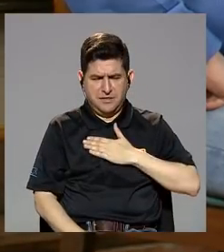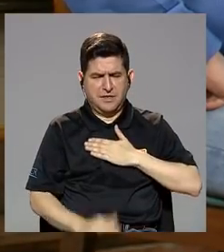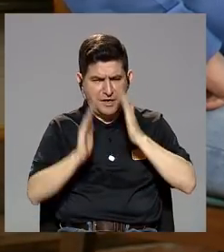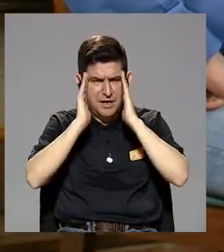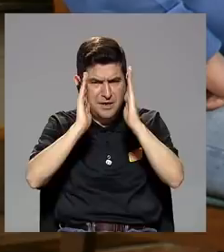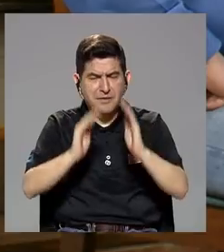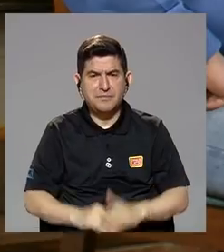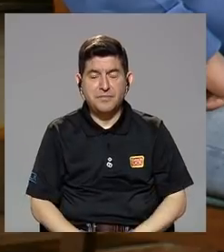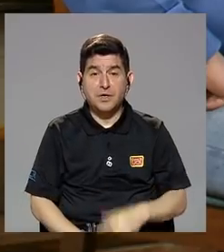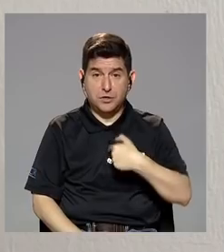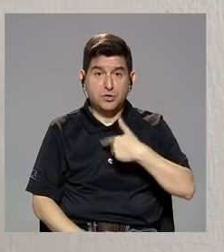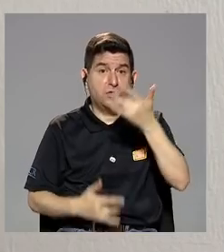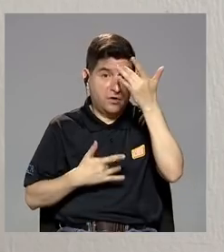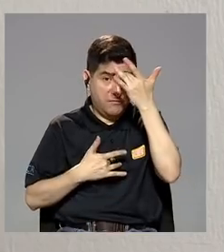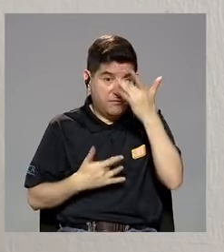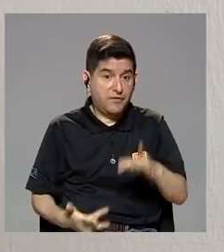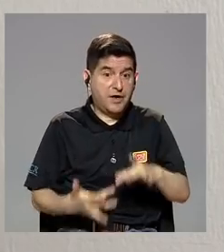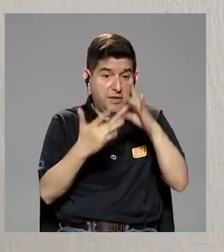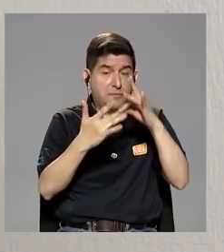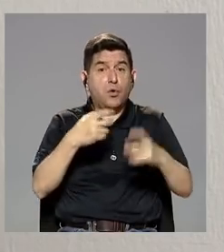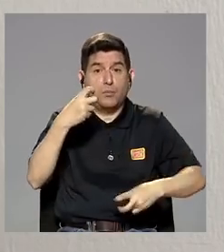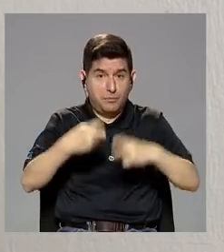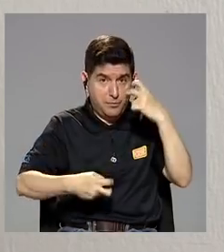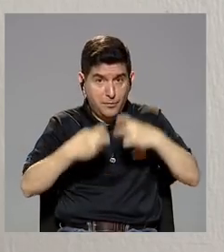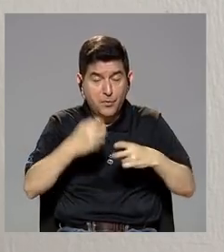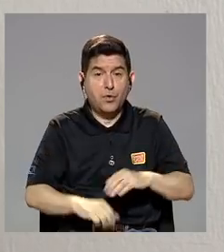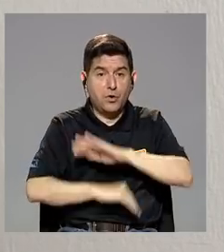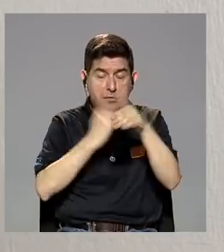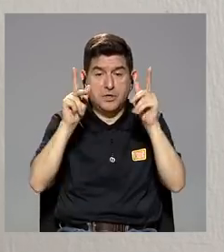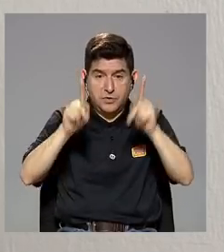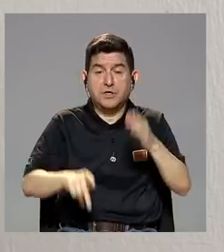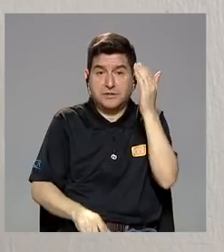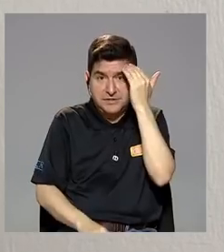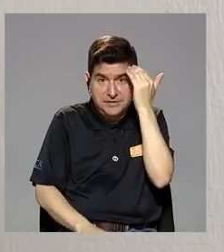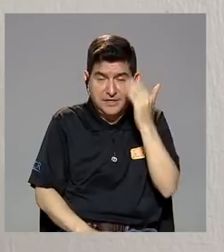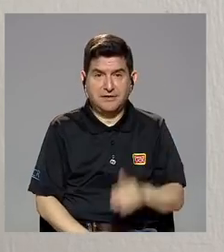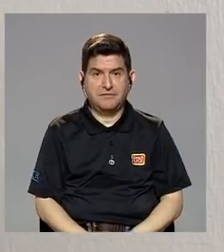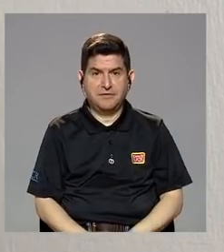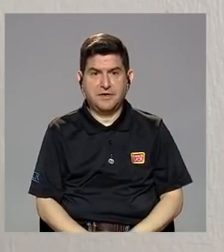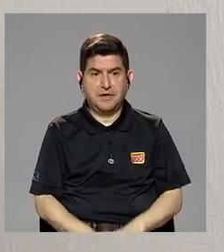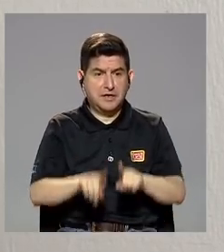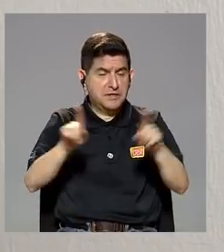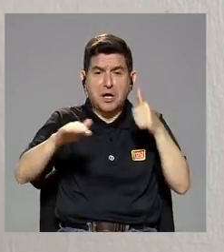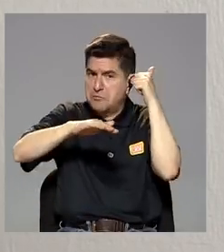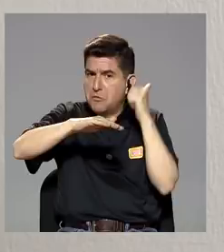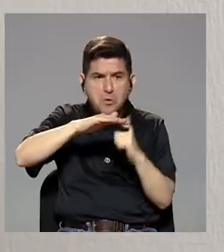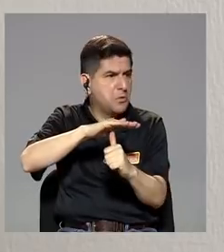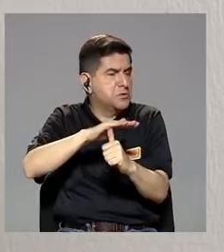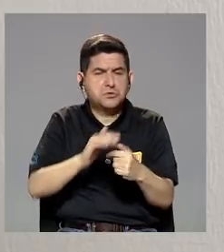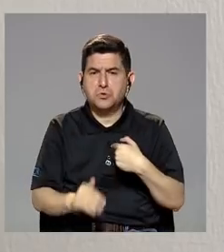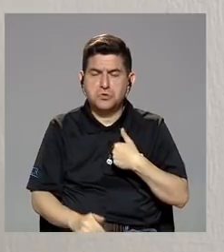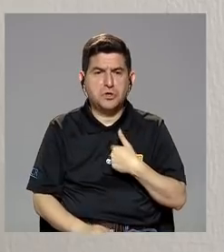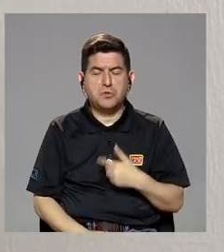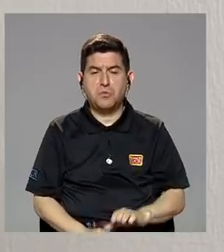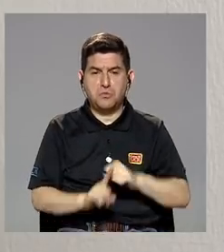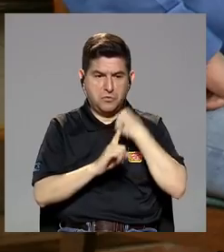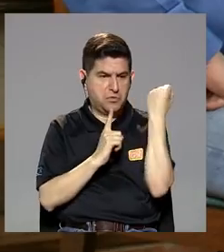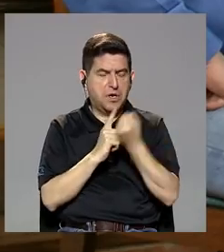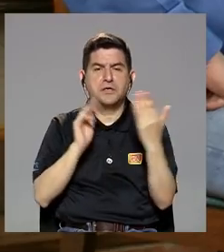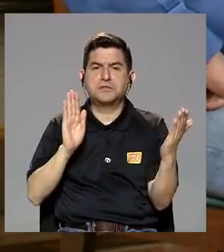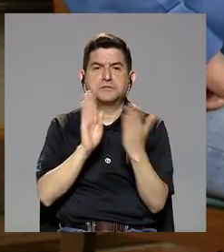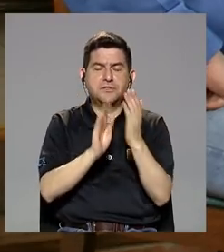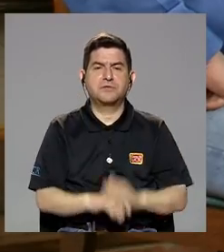sobre todo cuando tuvo enfermo que tuvo un problema es que todo el mundo supo tampoco a ocultar uno lo que tiene